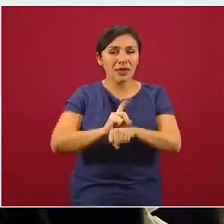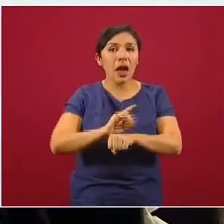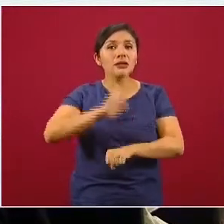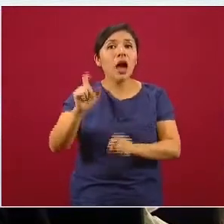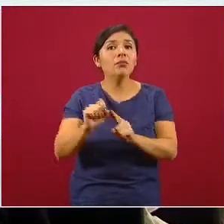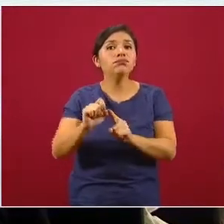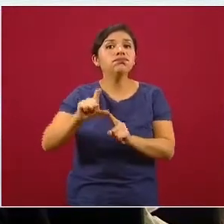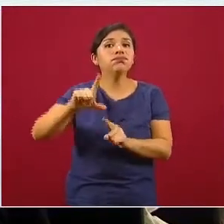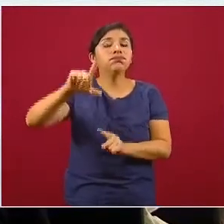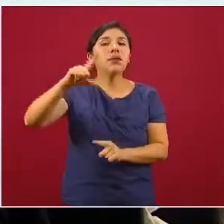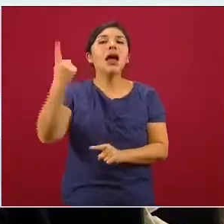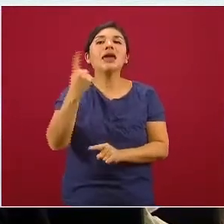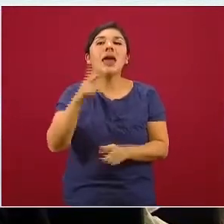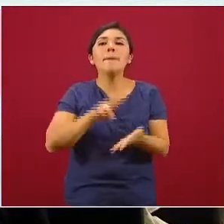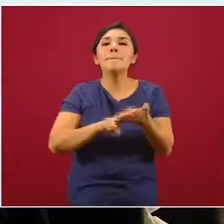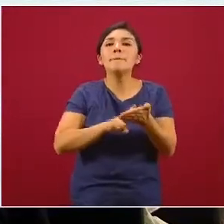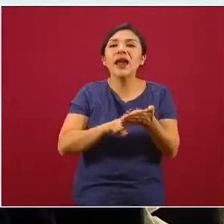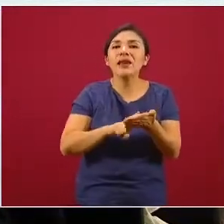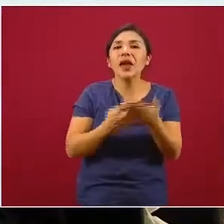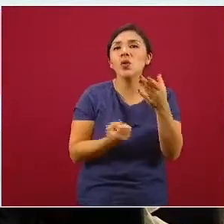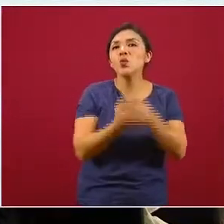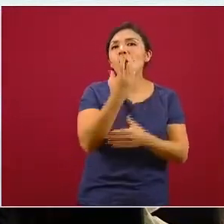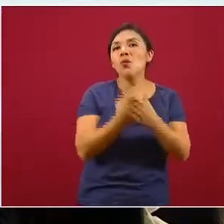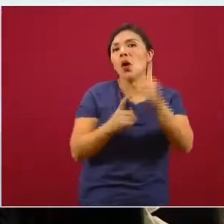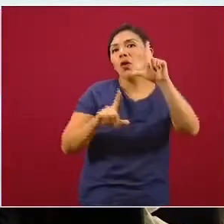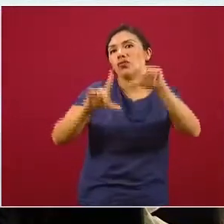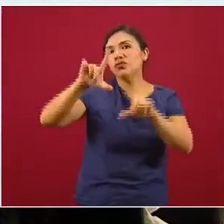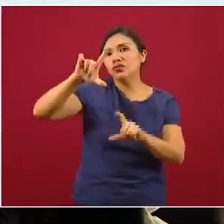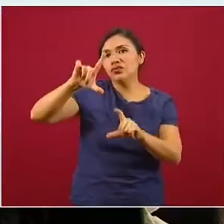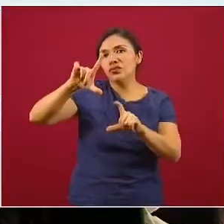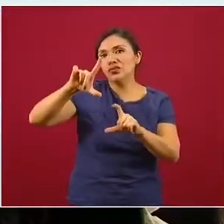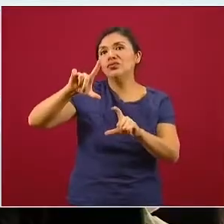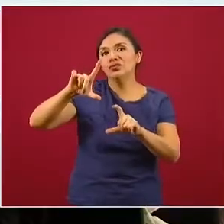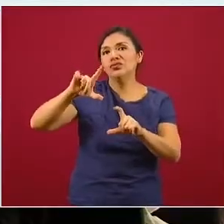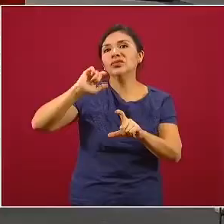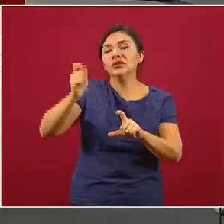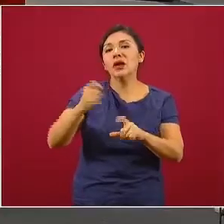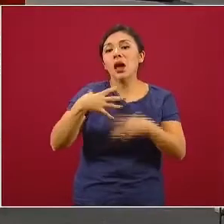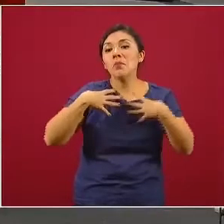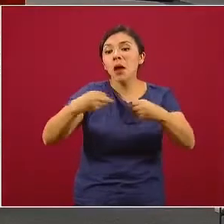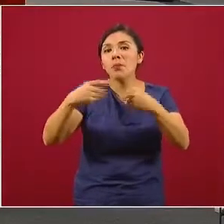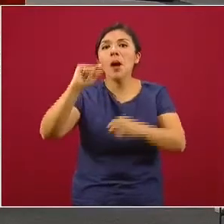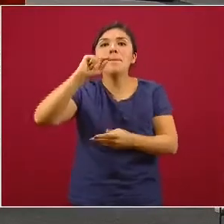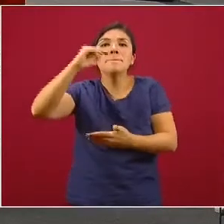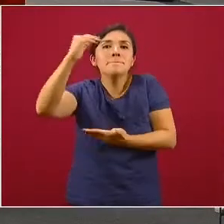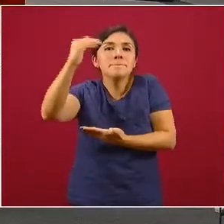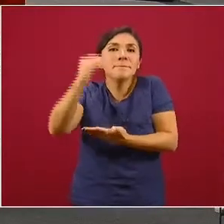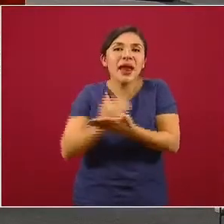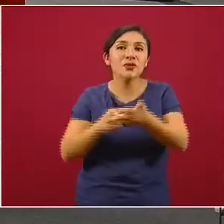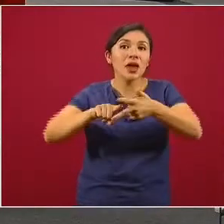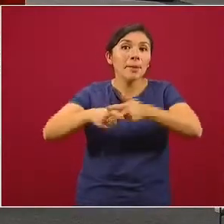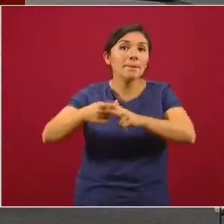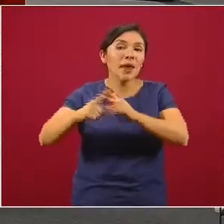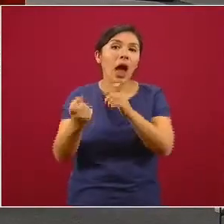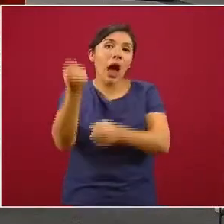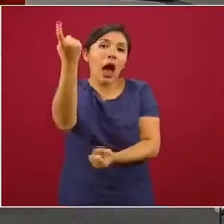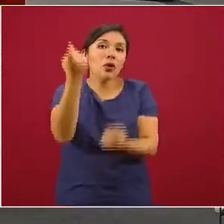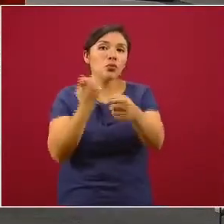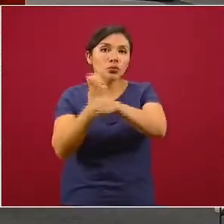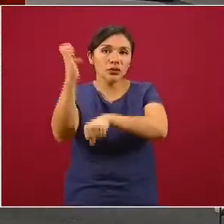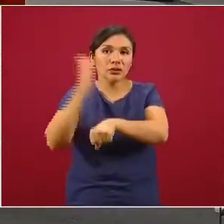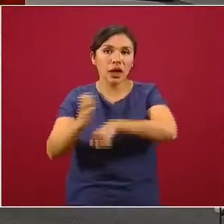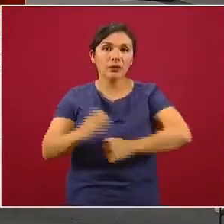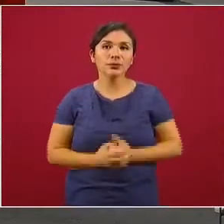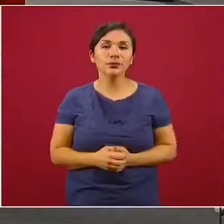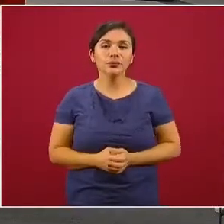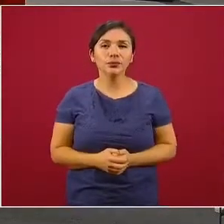más grandes que los de casos recientes, o visto al revés, está disminuyendo la epidemia en estas entidades federativas.